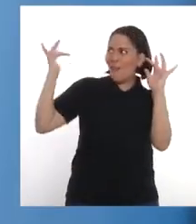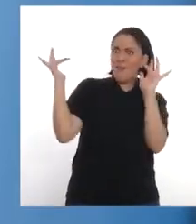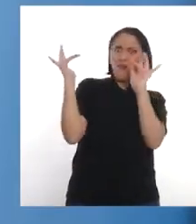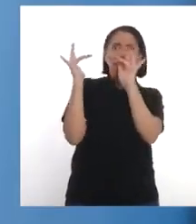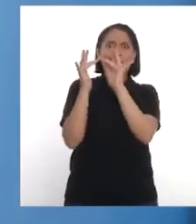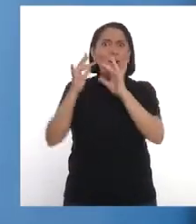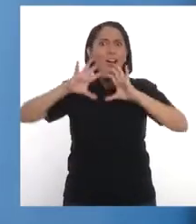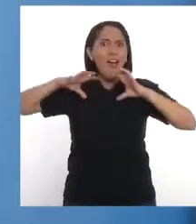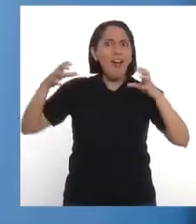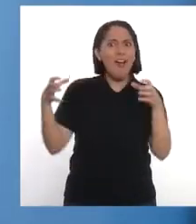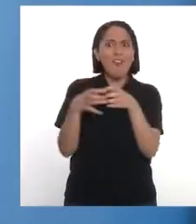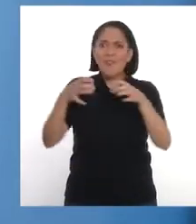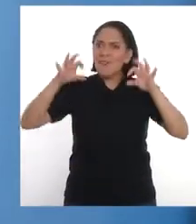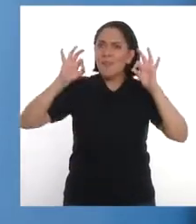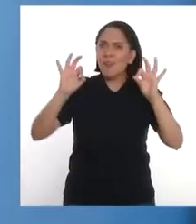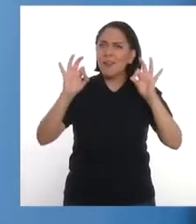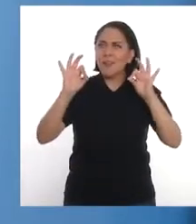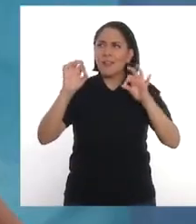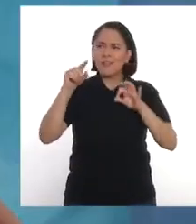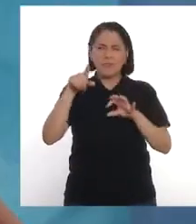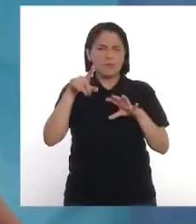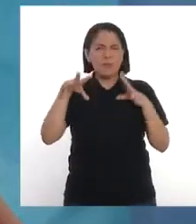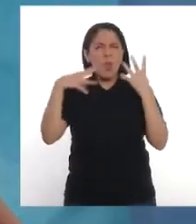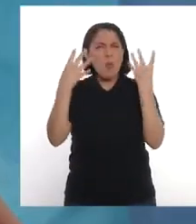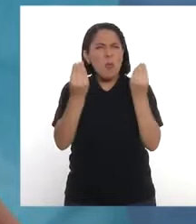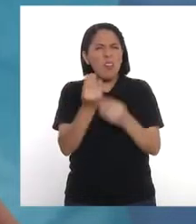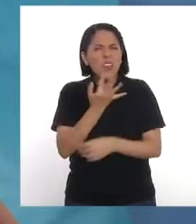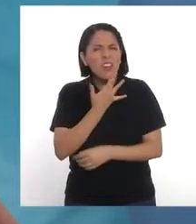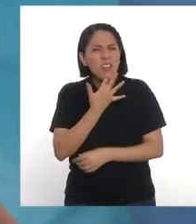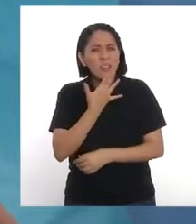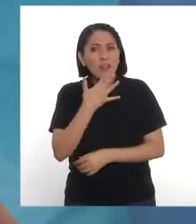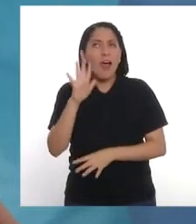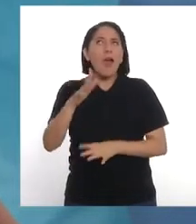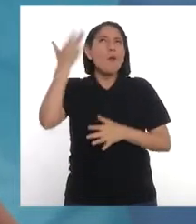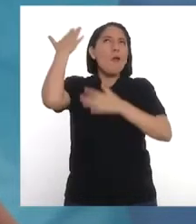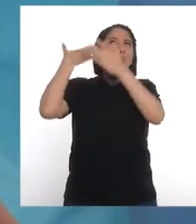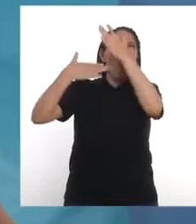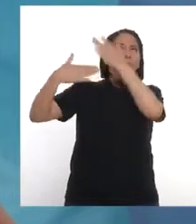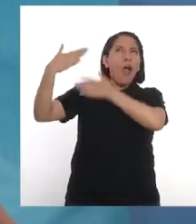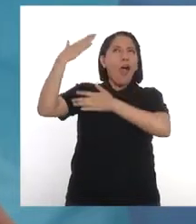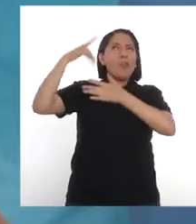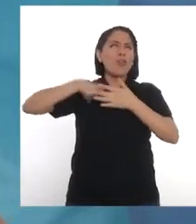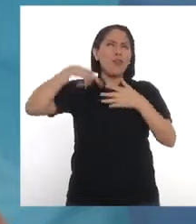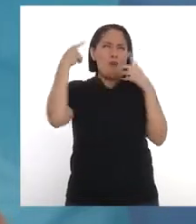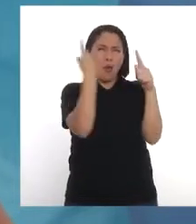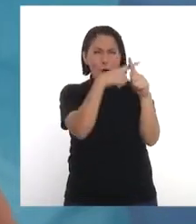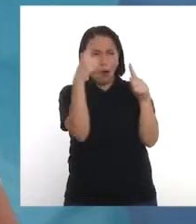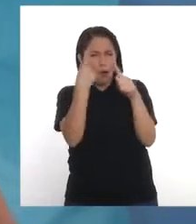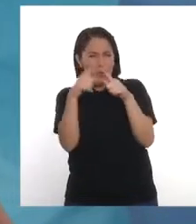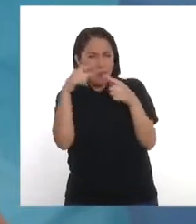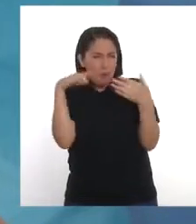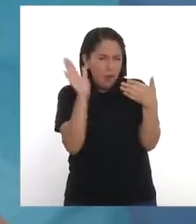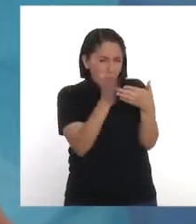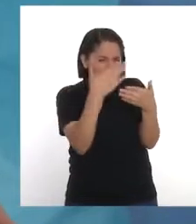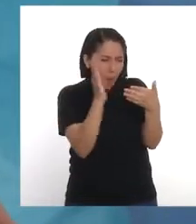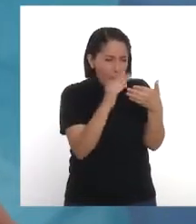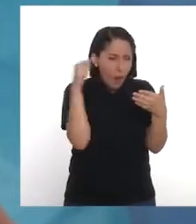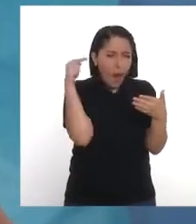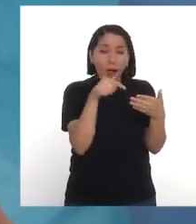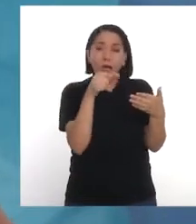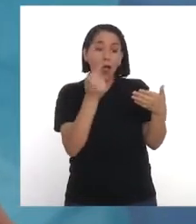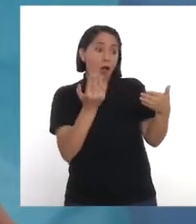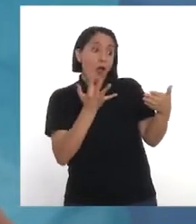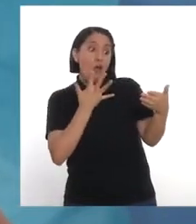gran equipo, pero ¿por qué dijiste color? Porque me acordé de todos los cómics que hemos conocido y me di cuenta de que los